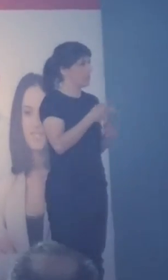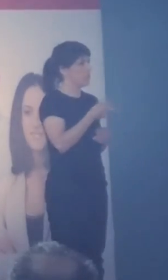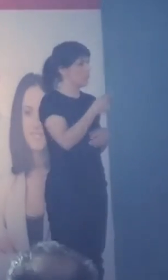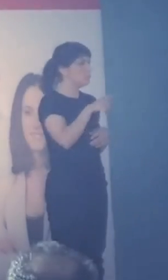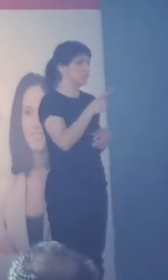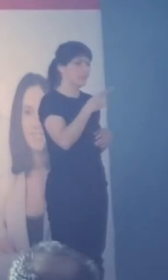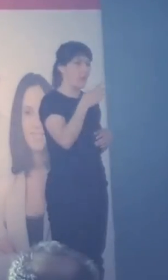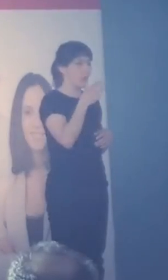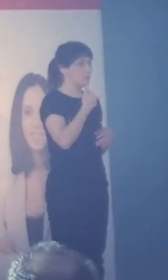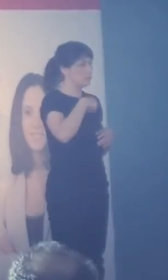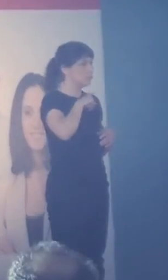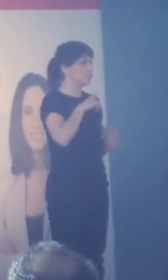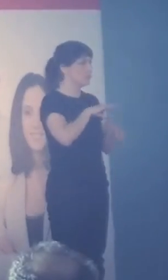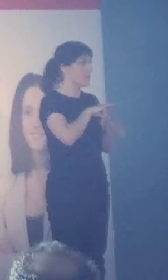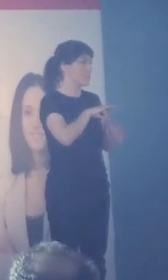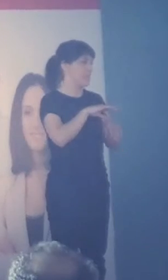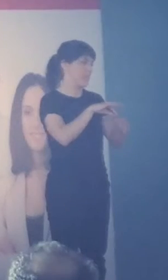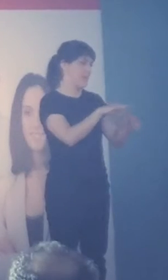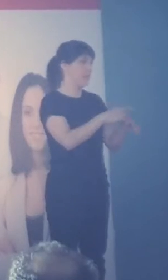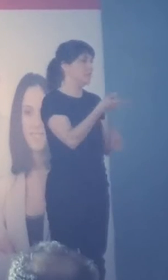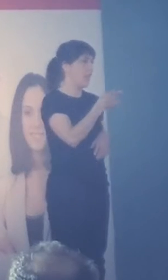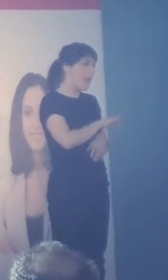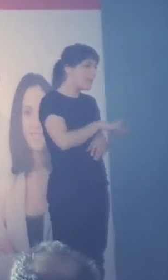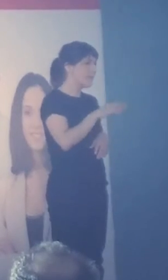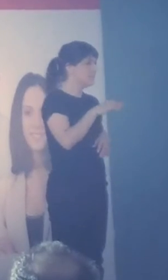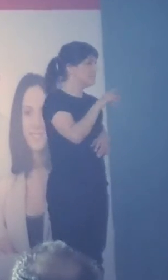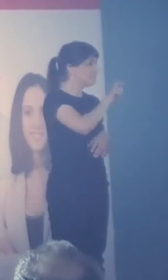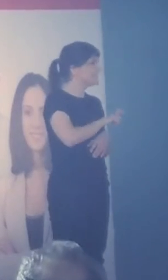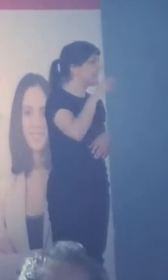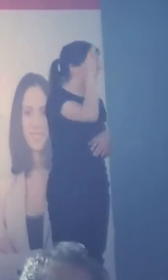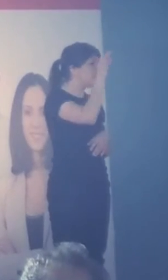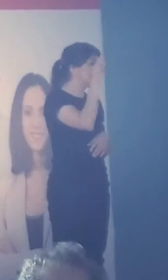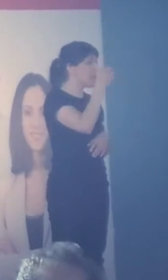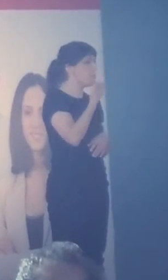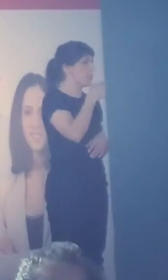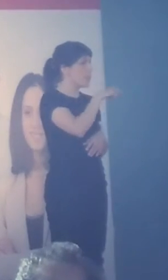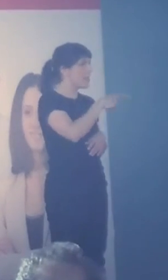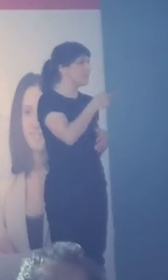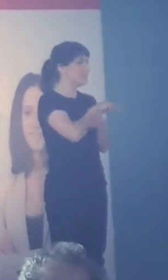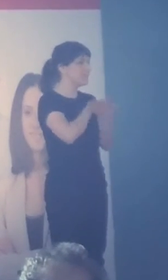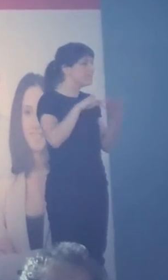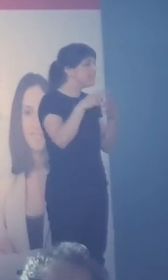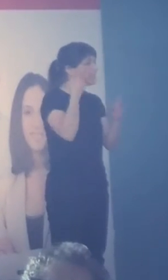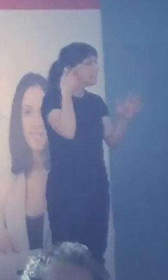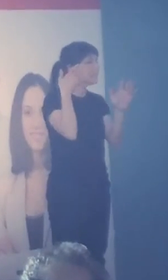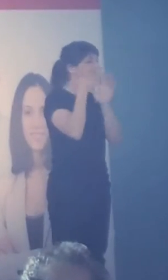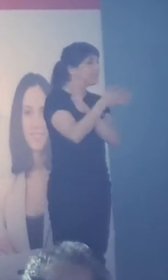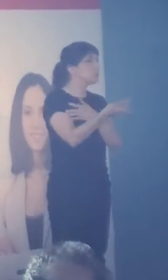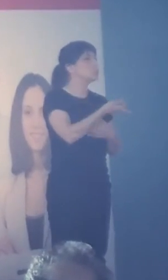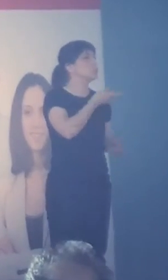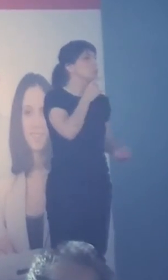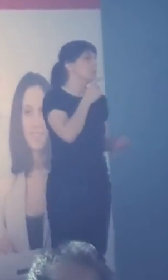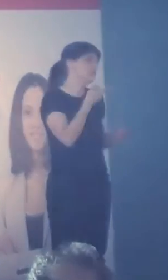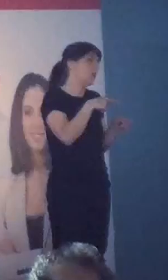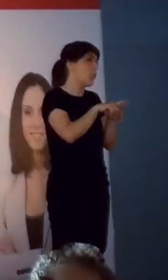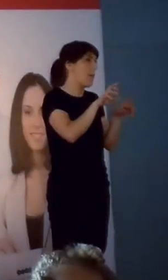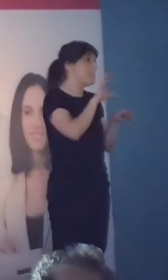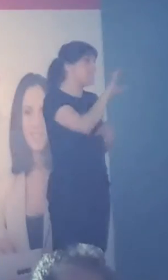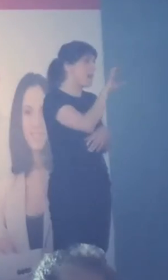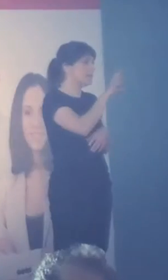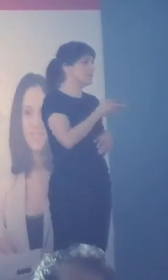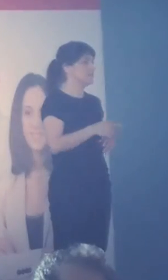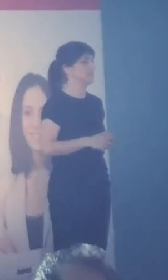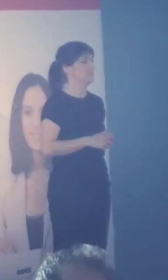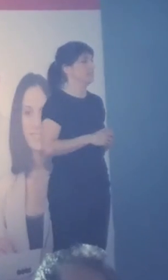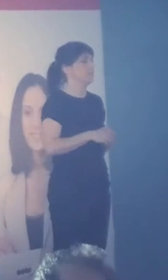seu camino. Por iso, Castelao, cando quere definir a Galicia como nación,